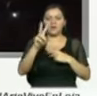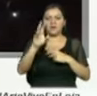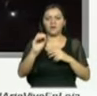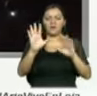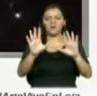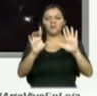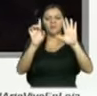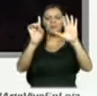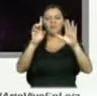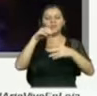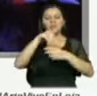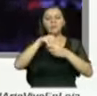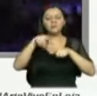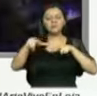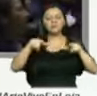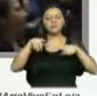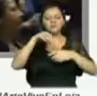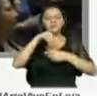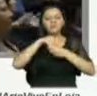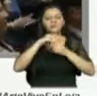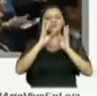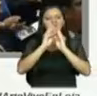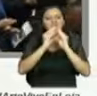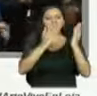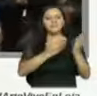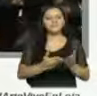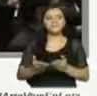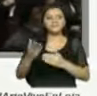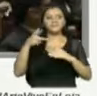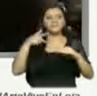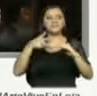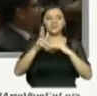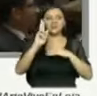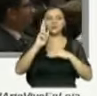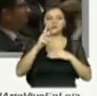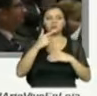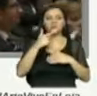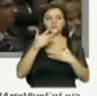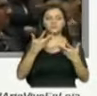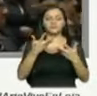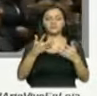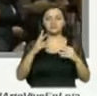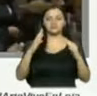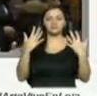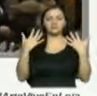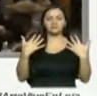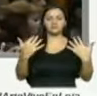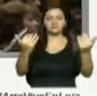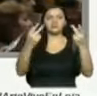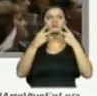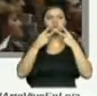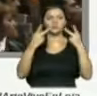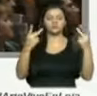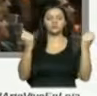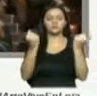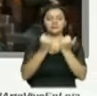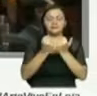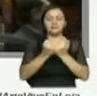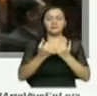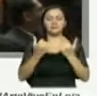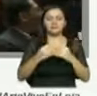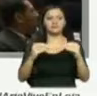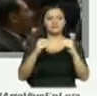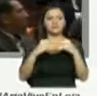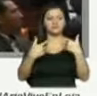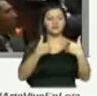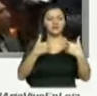2016. Allí habrá un gran evento de inauguración y ya se encuentra el público además en este magnífico